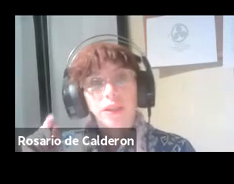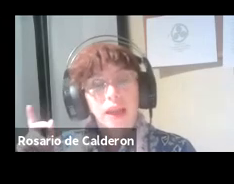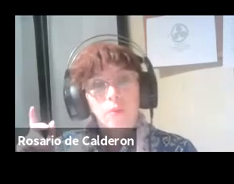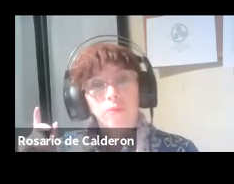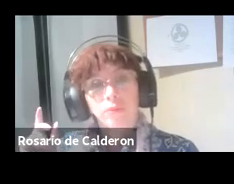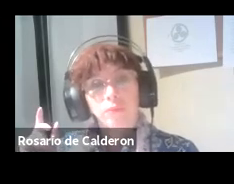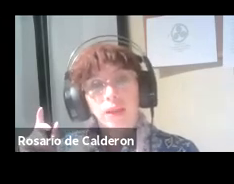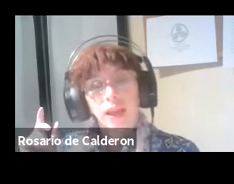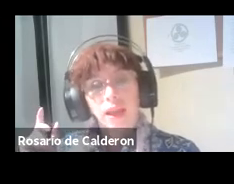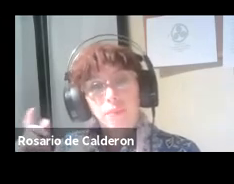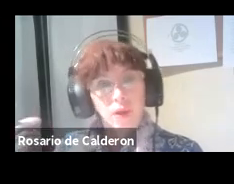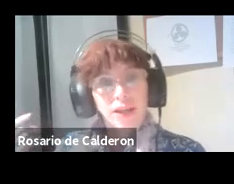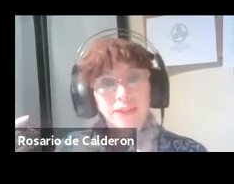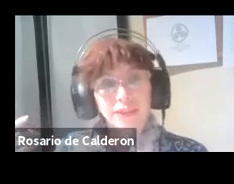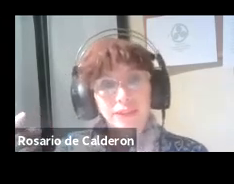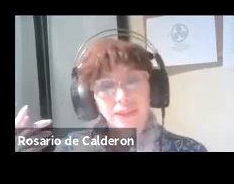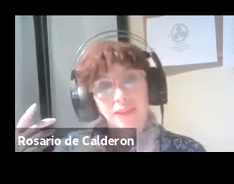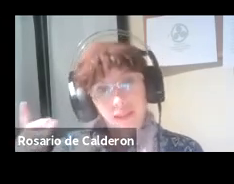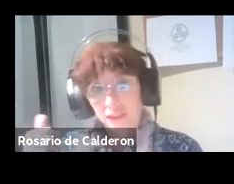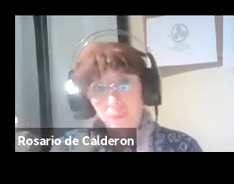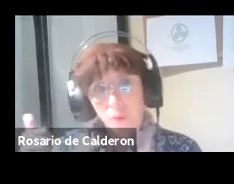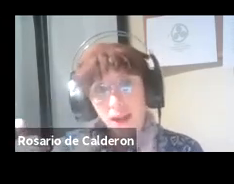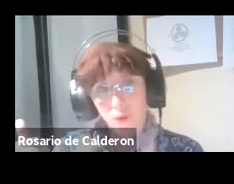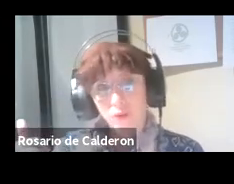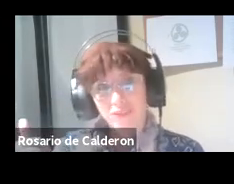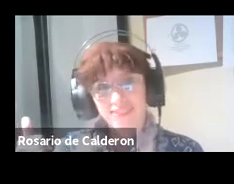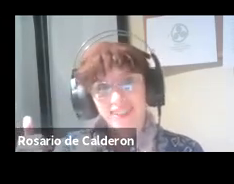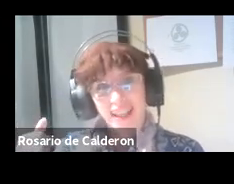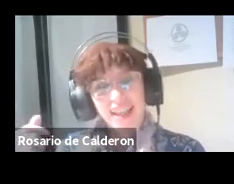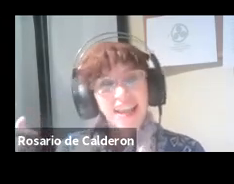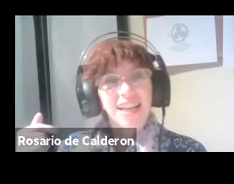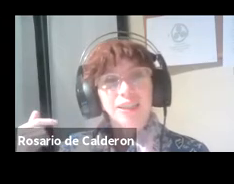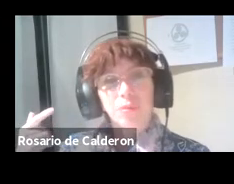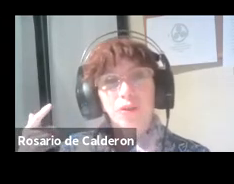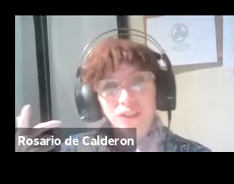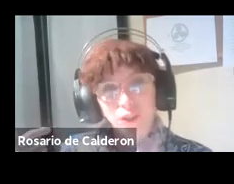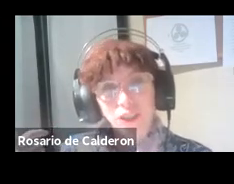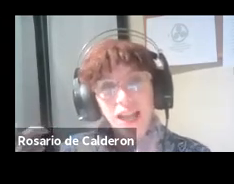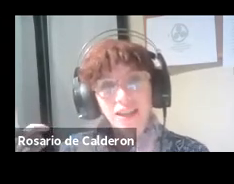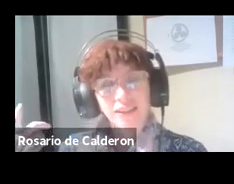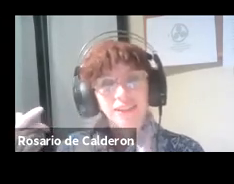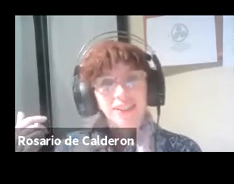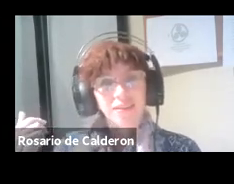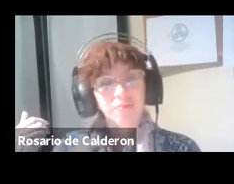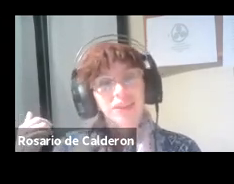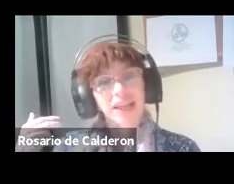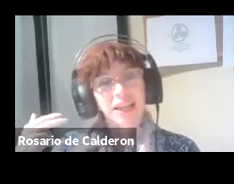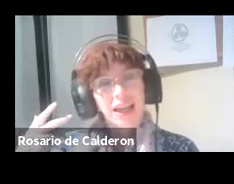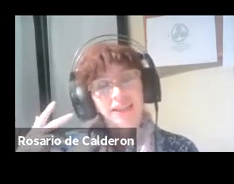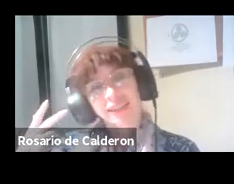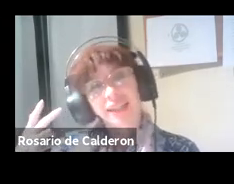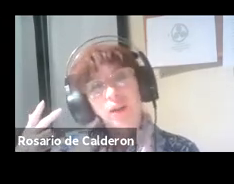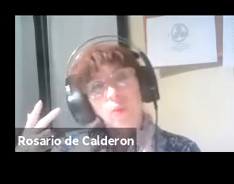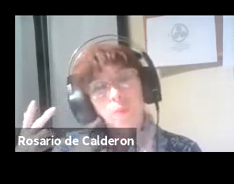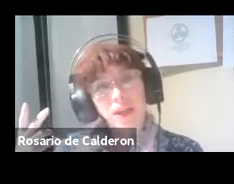síndrome de down pero él es el es peruano él es profesional él